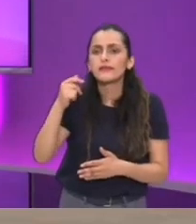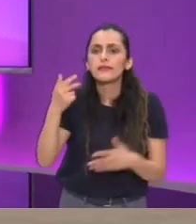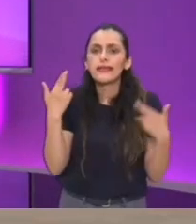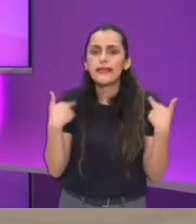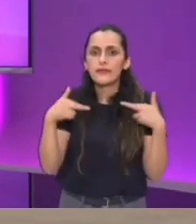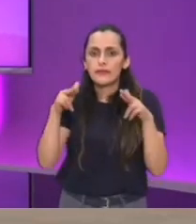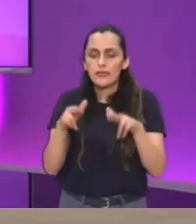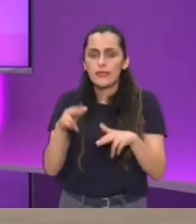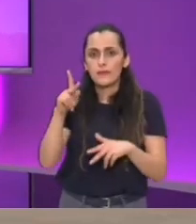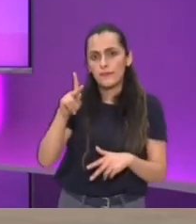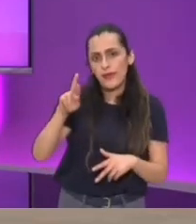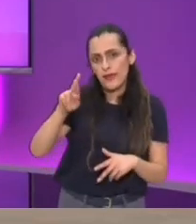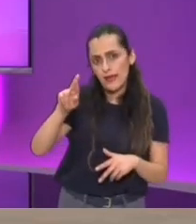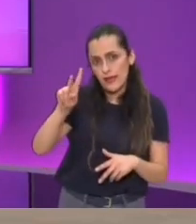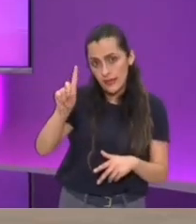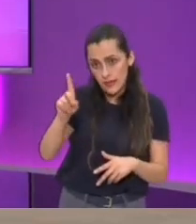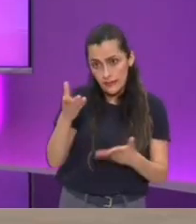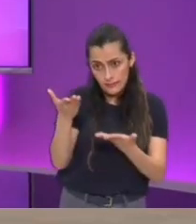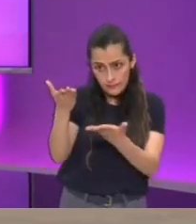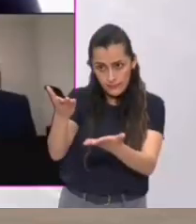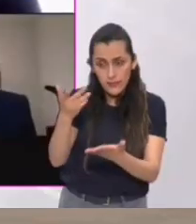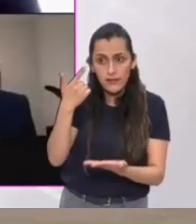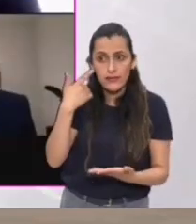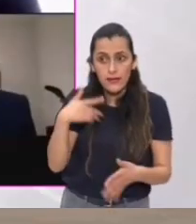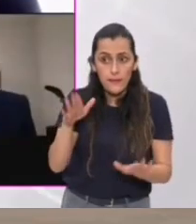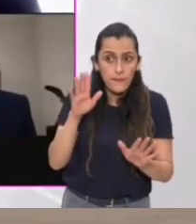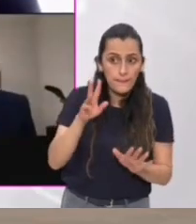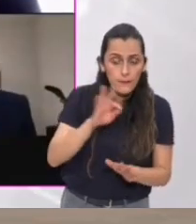PRD. Adelante, a ver si ya nos la escuchamos.